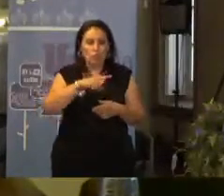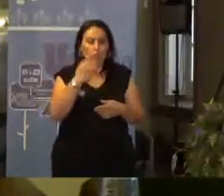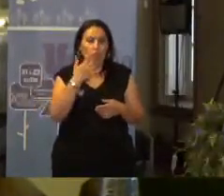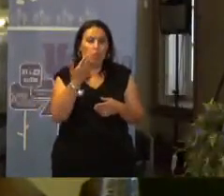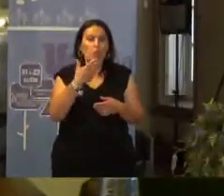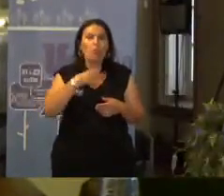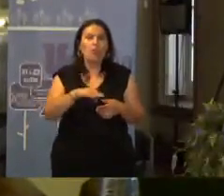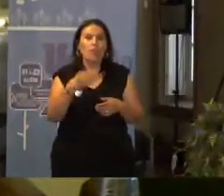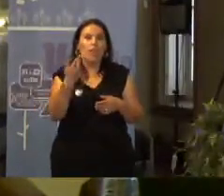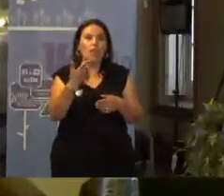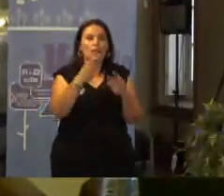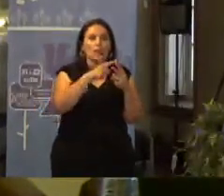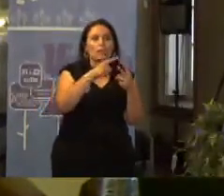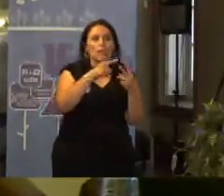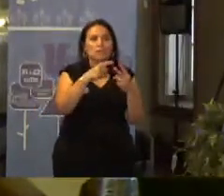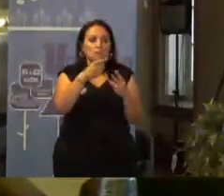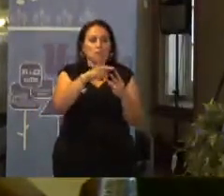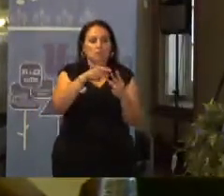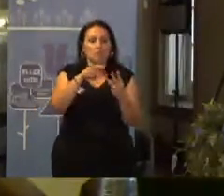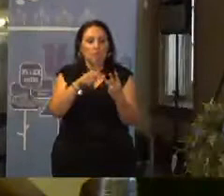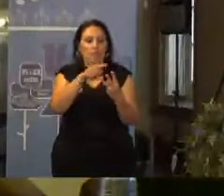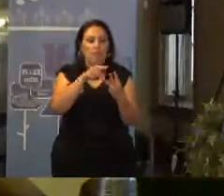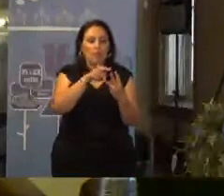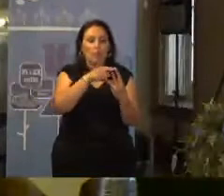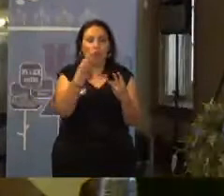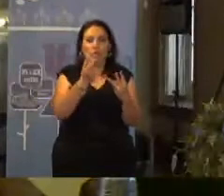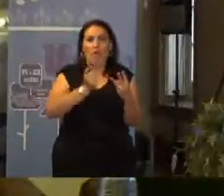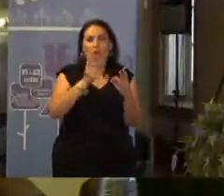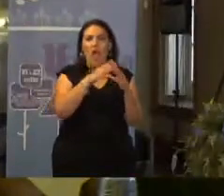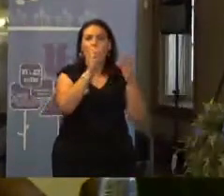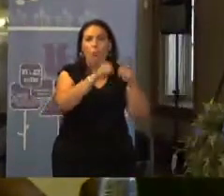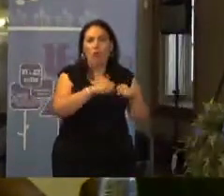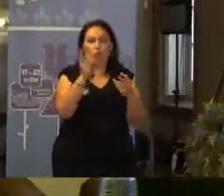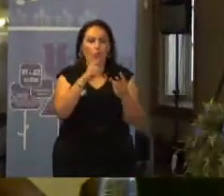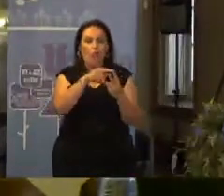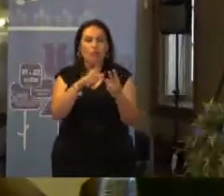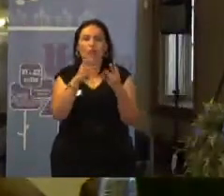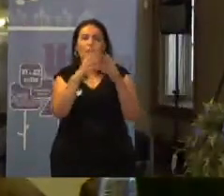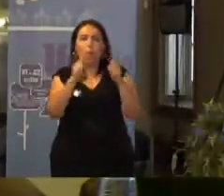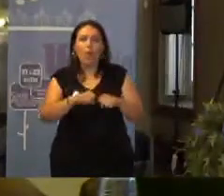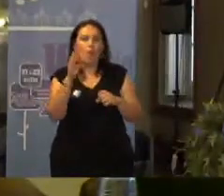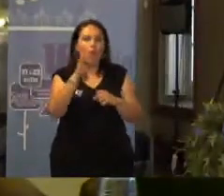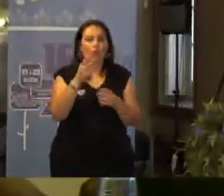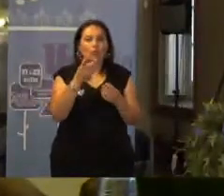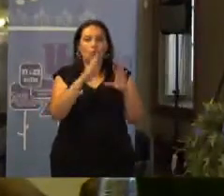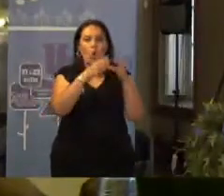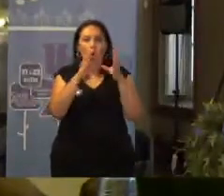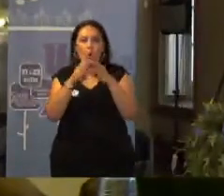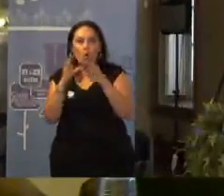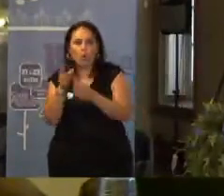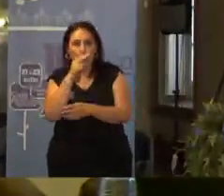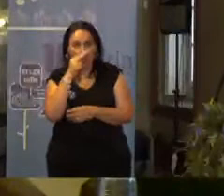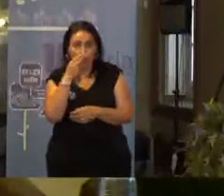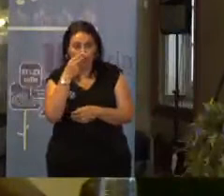concomitancia entre En Marea e o BNG e aunamos dúas cousas ou tres máis, non? Pero todo eso,